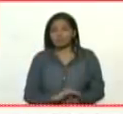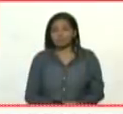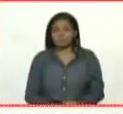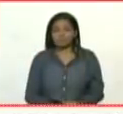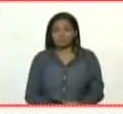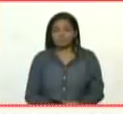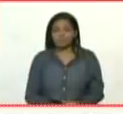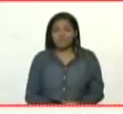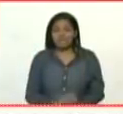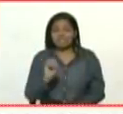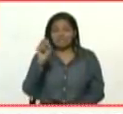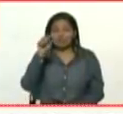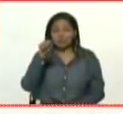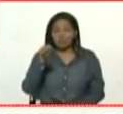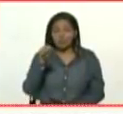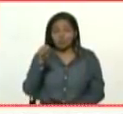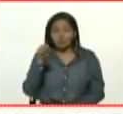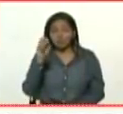de